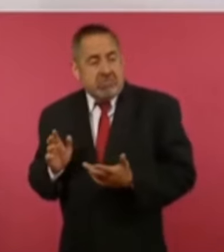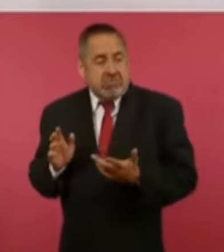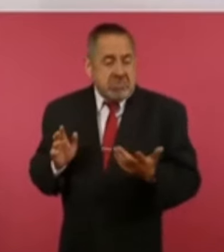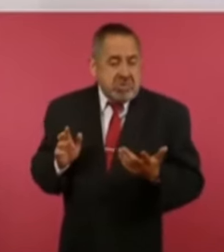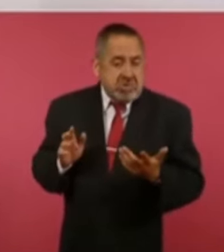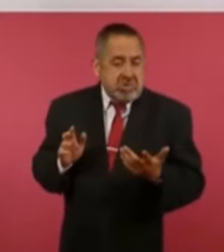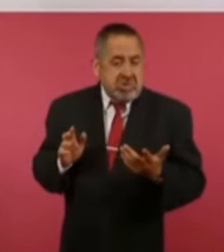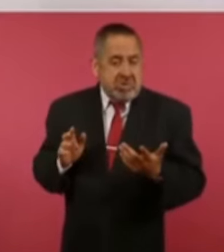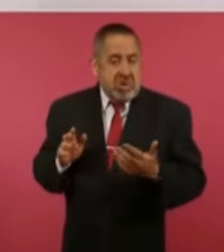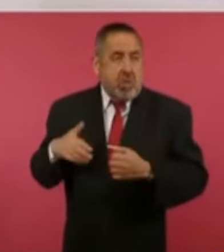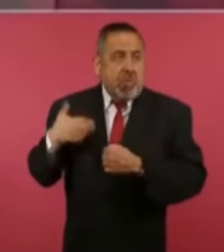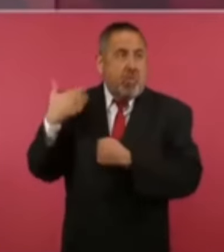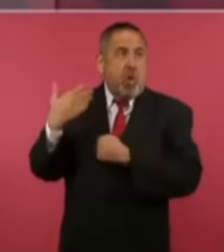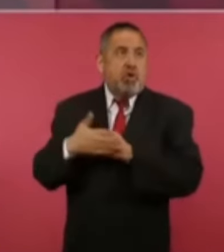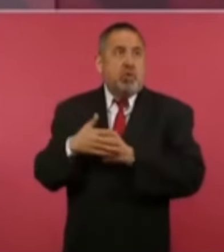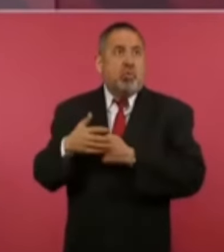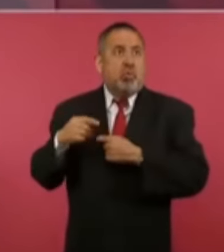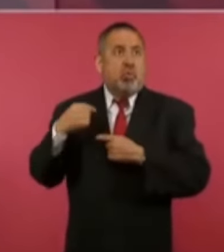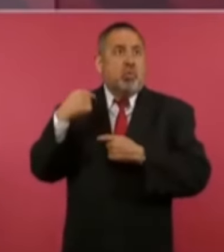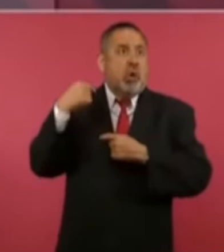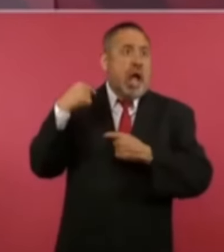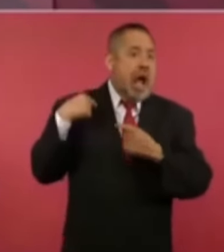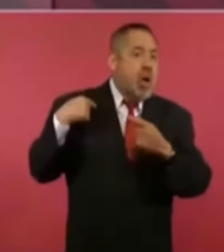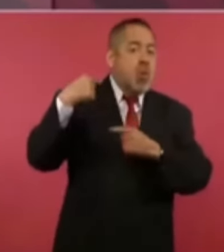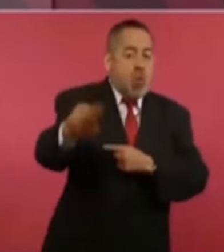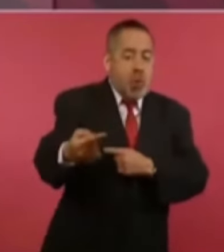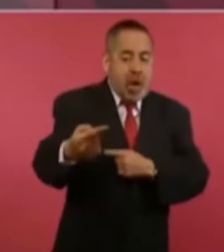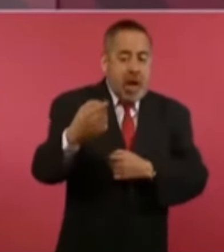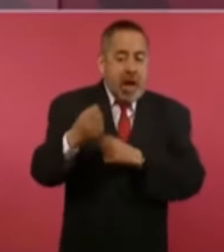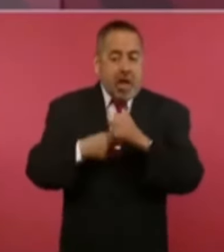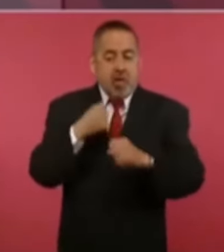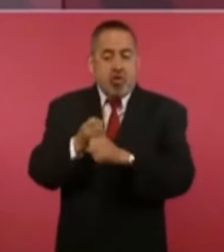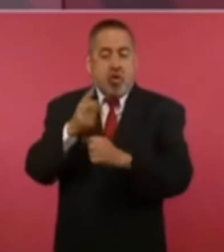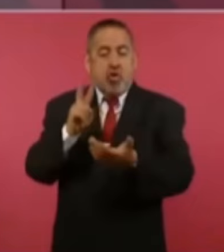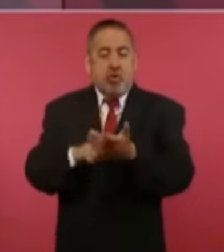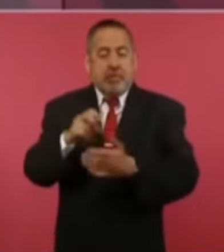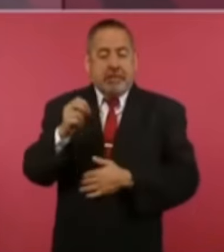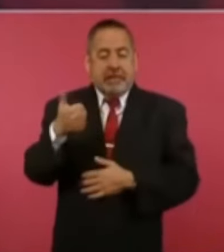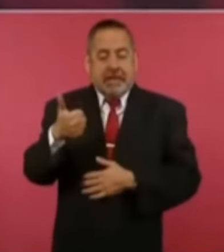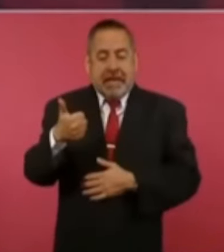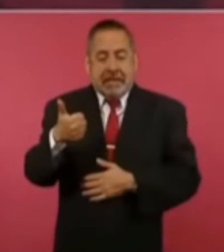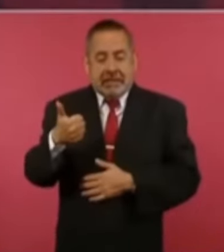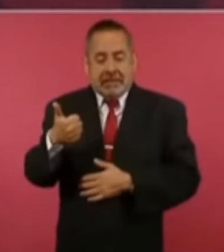es impuesto en la presidencia en el 2006. O sea, pasa tiempo,